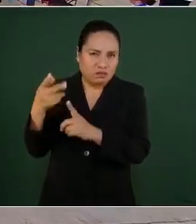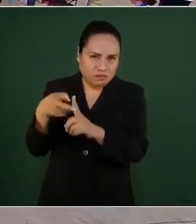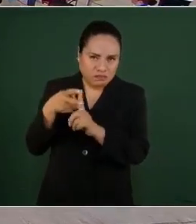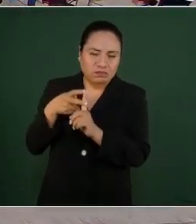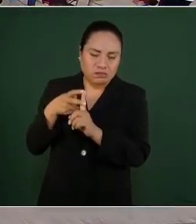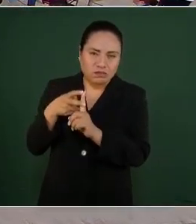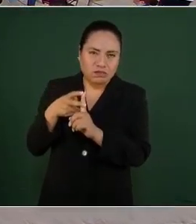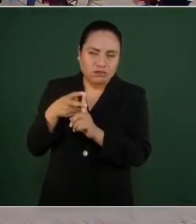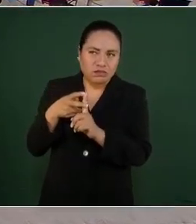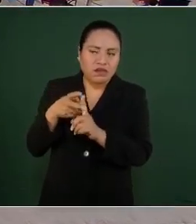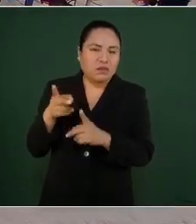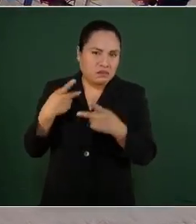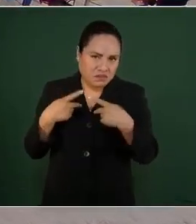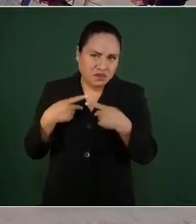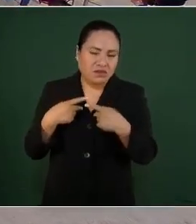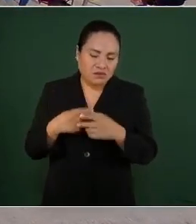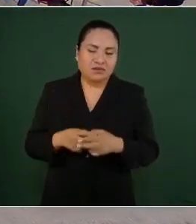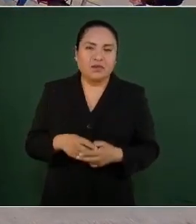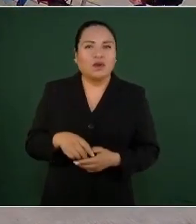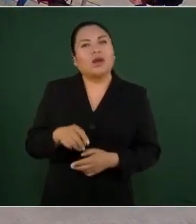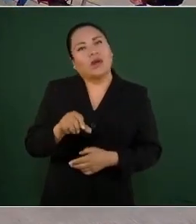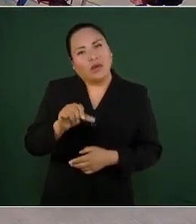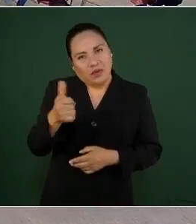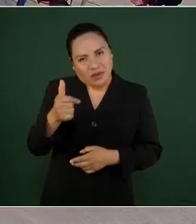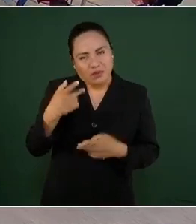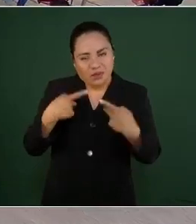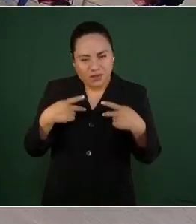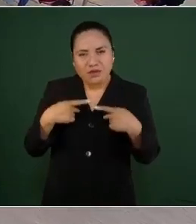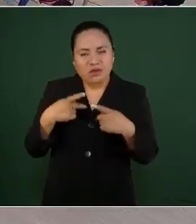Les voy a dar otro nombre,